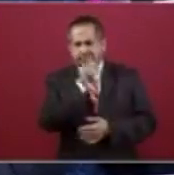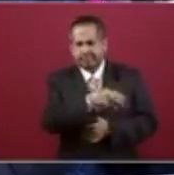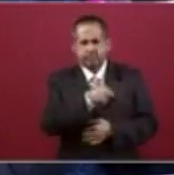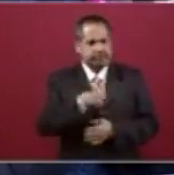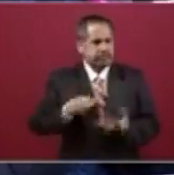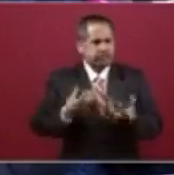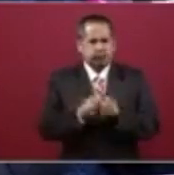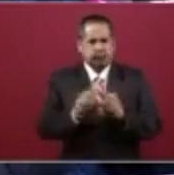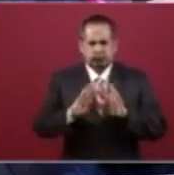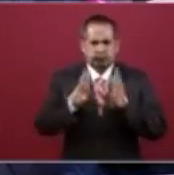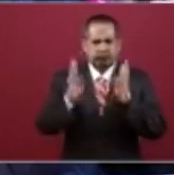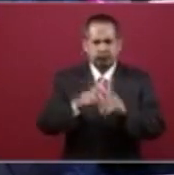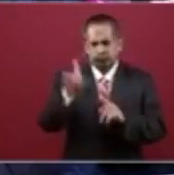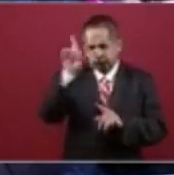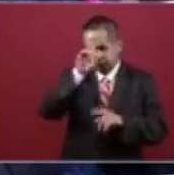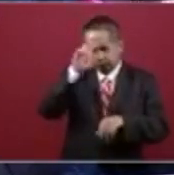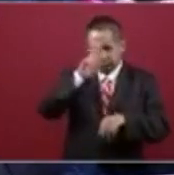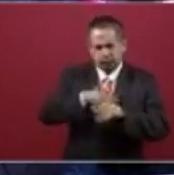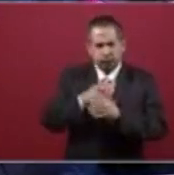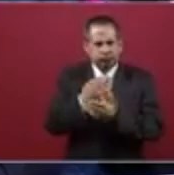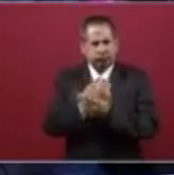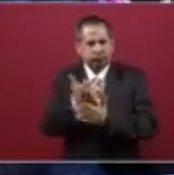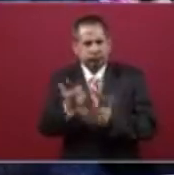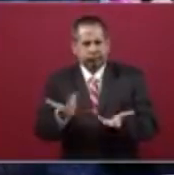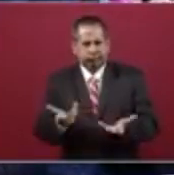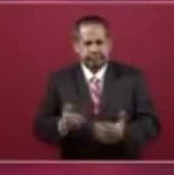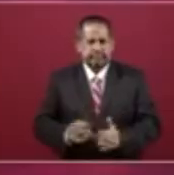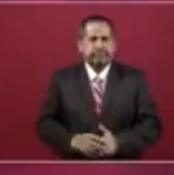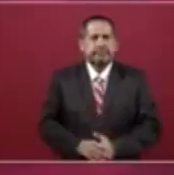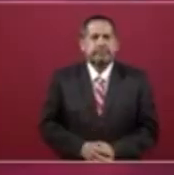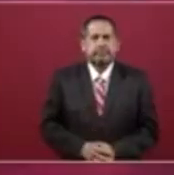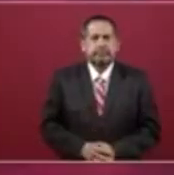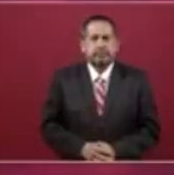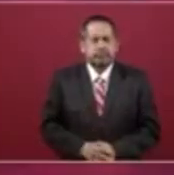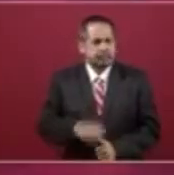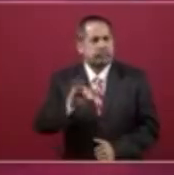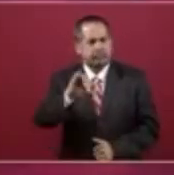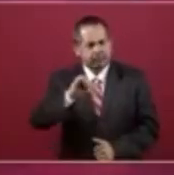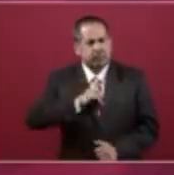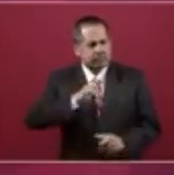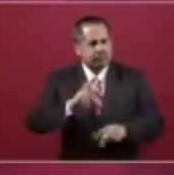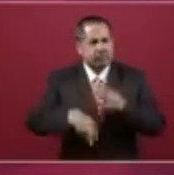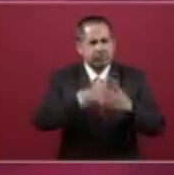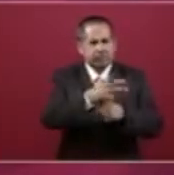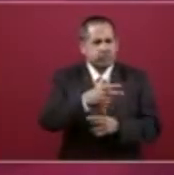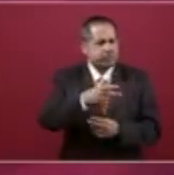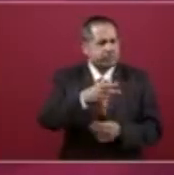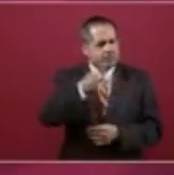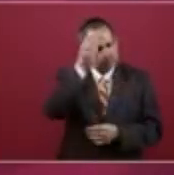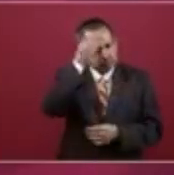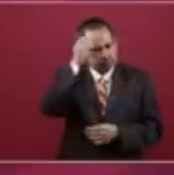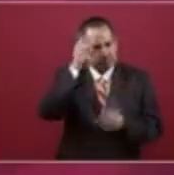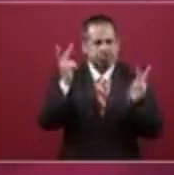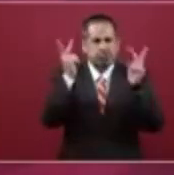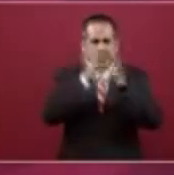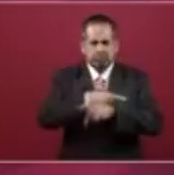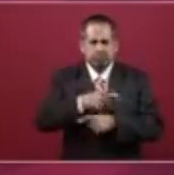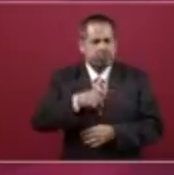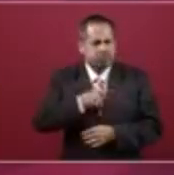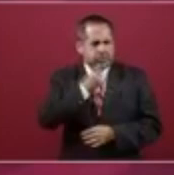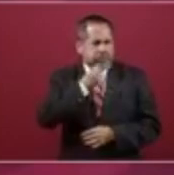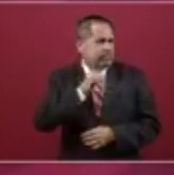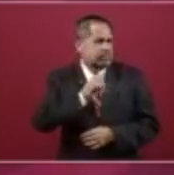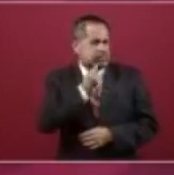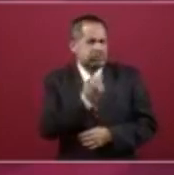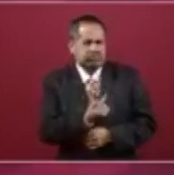su consejo asesor económico. Gracias. Sí, sí fui padrino de una niña, de